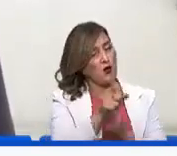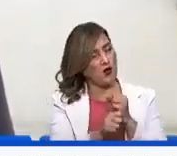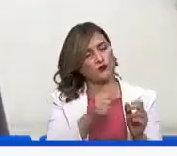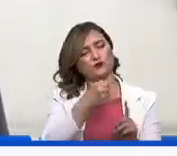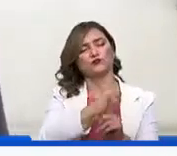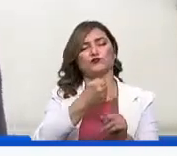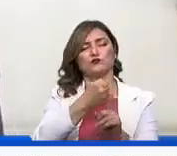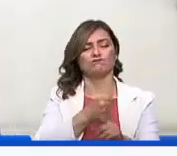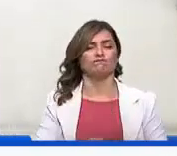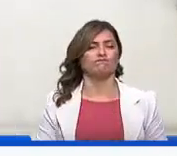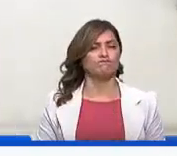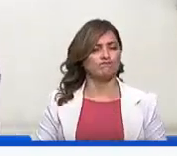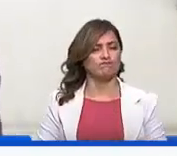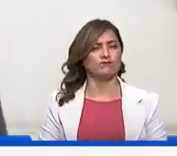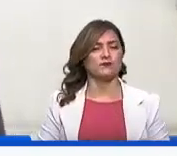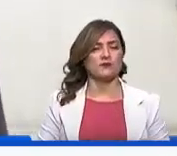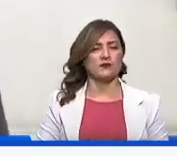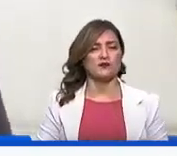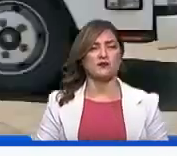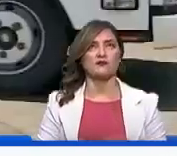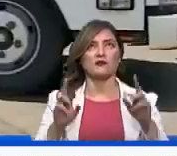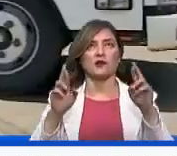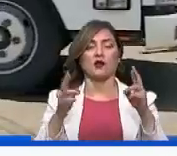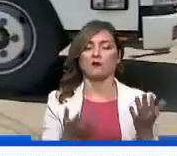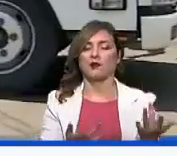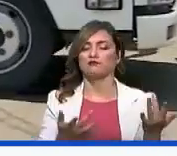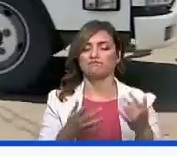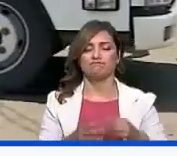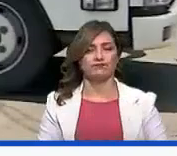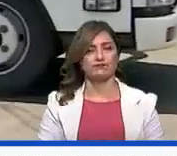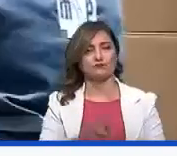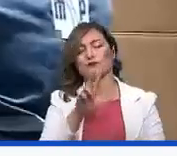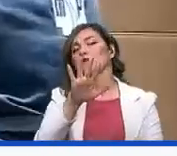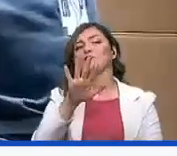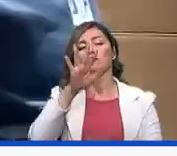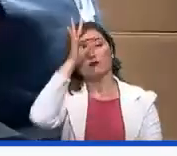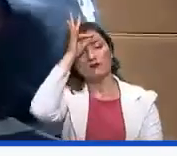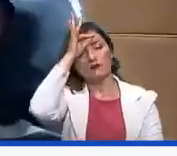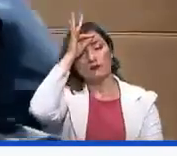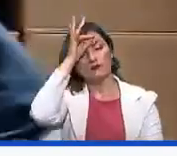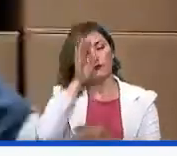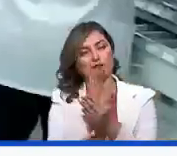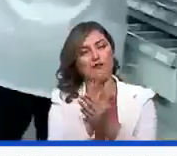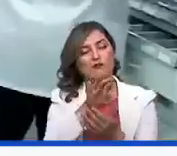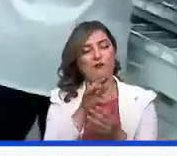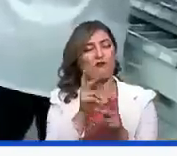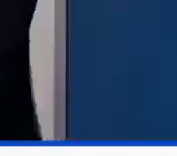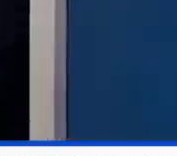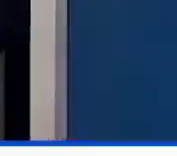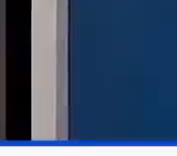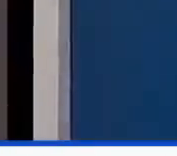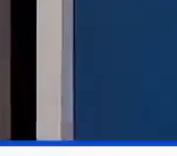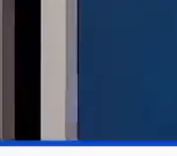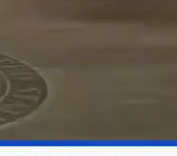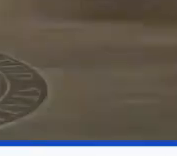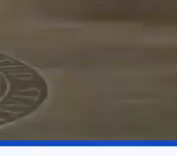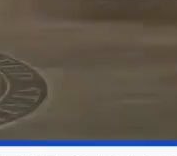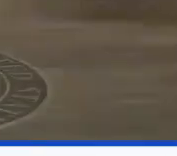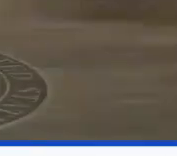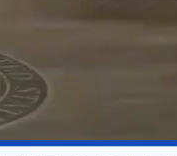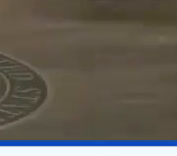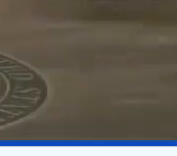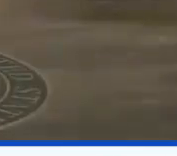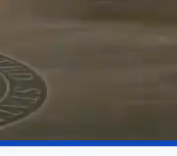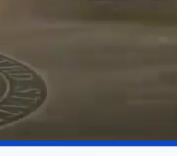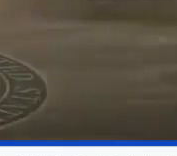de lucha y ya se ve al menos más esperanza. 35 hospitales de la red del IES recibieron estas medicinas. Este mes el